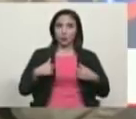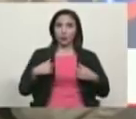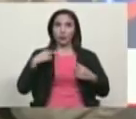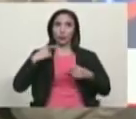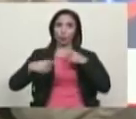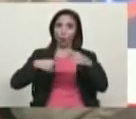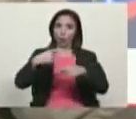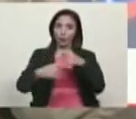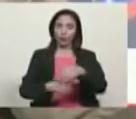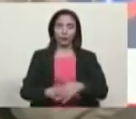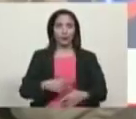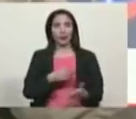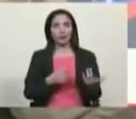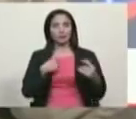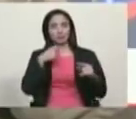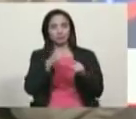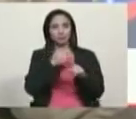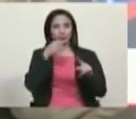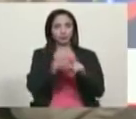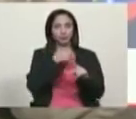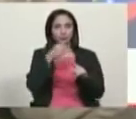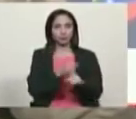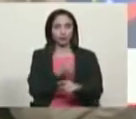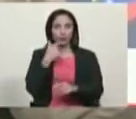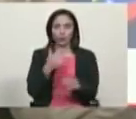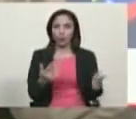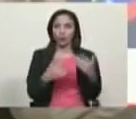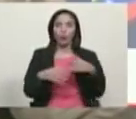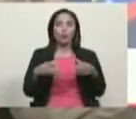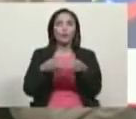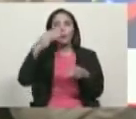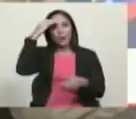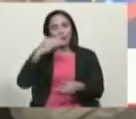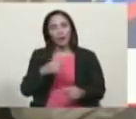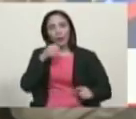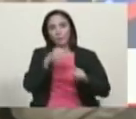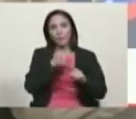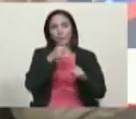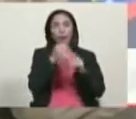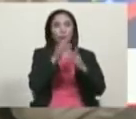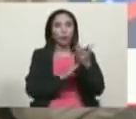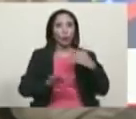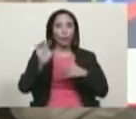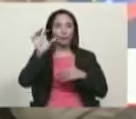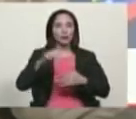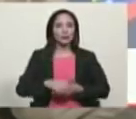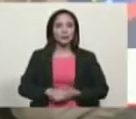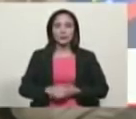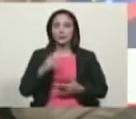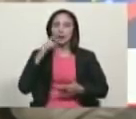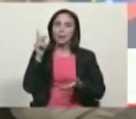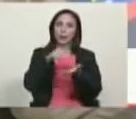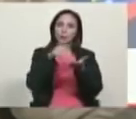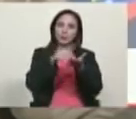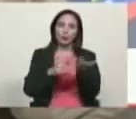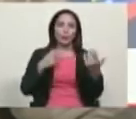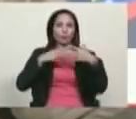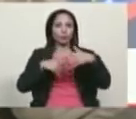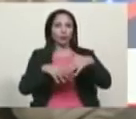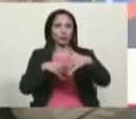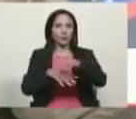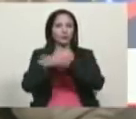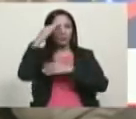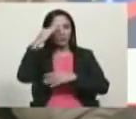días al encuentro directo con las fuerzas militares del país. He participado en marchas